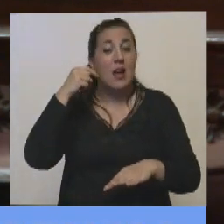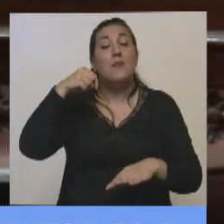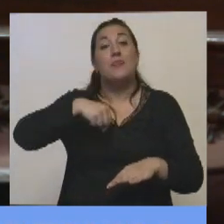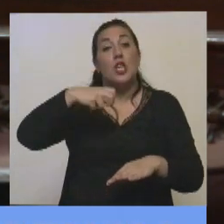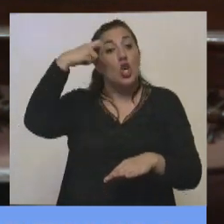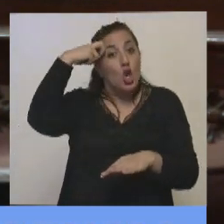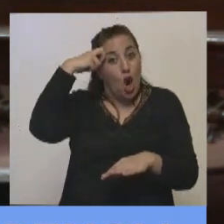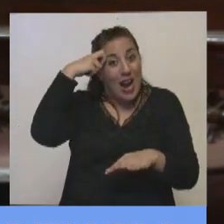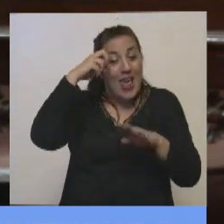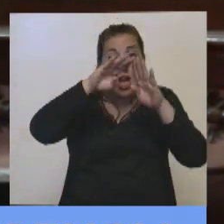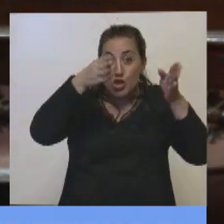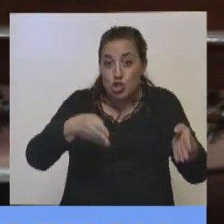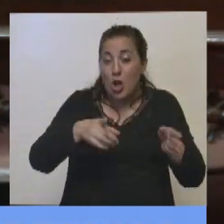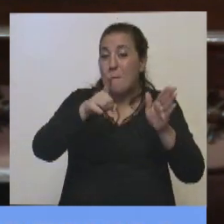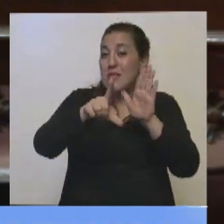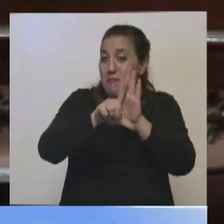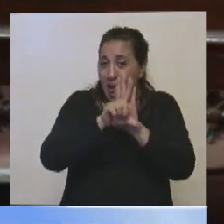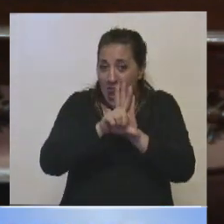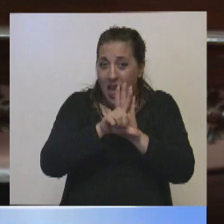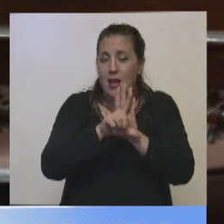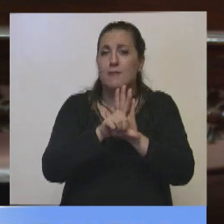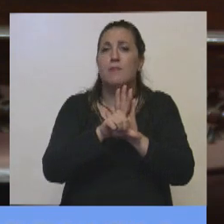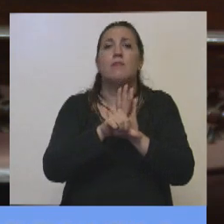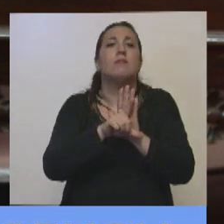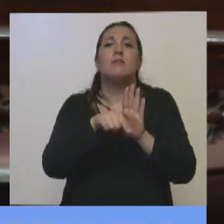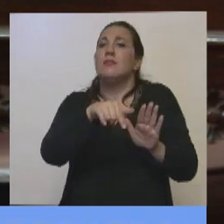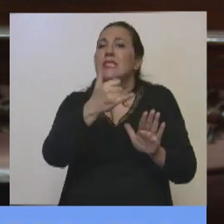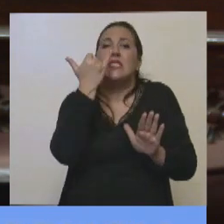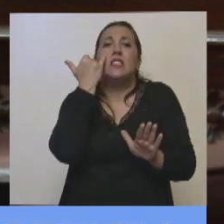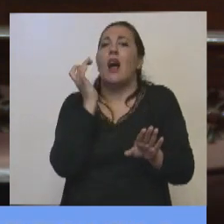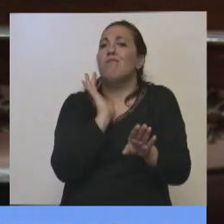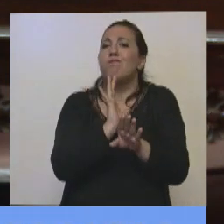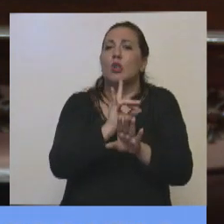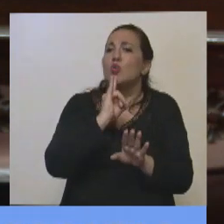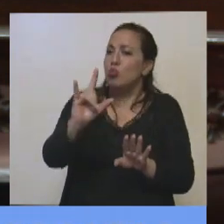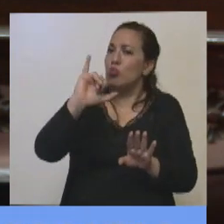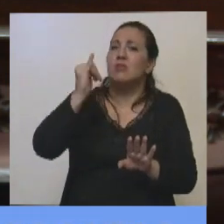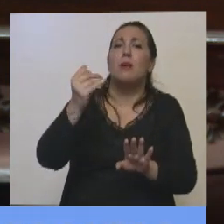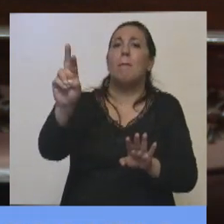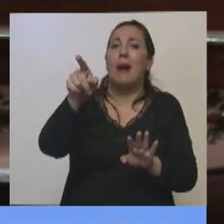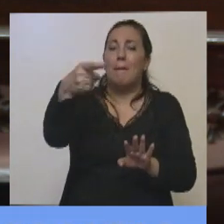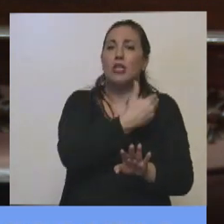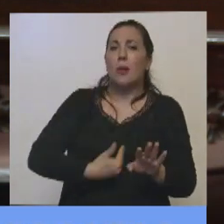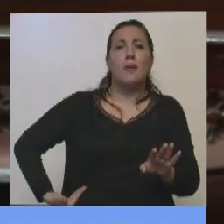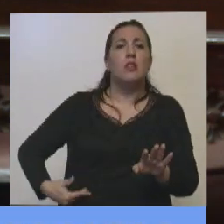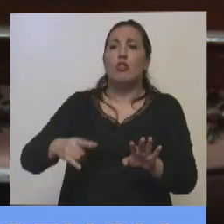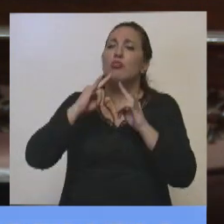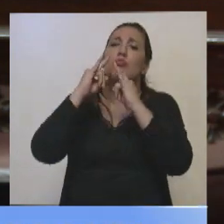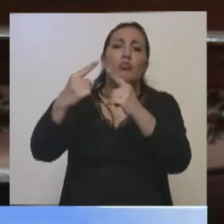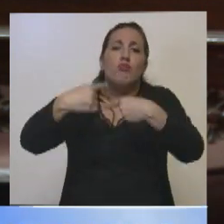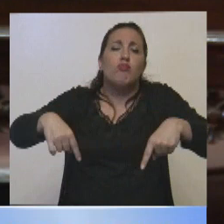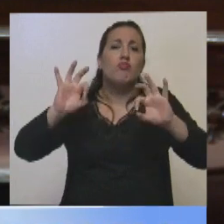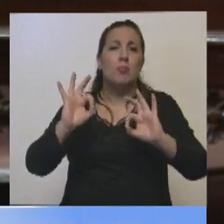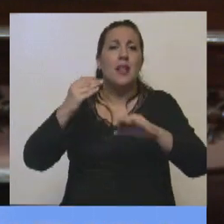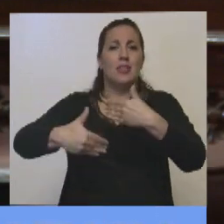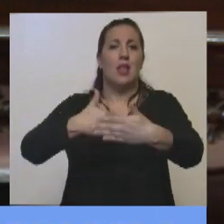congreso en esa ley ya le encomienda y la autoriza al poder ejecutivo a llevar adelante todas las gestiones